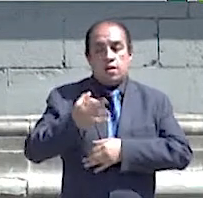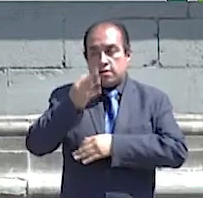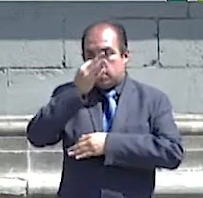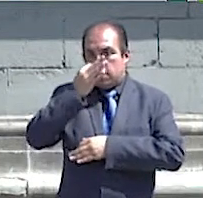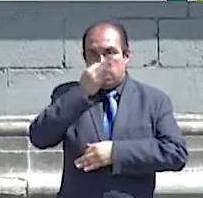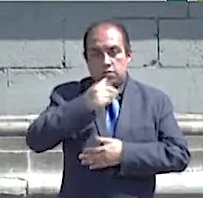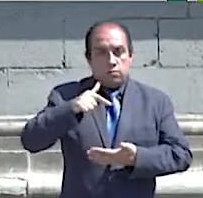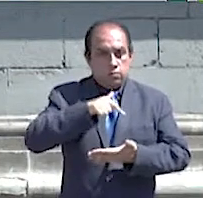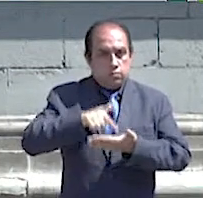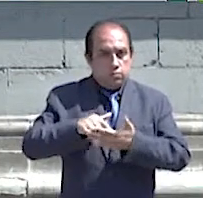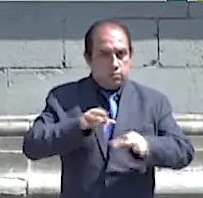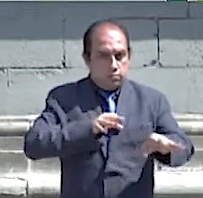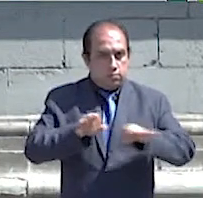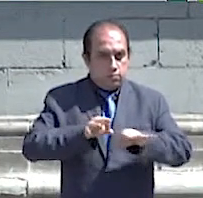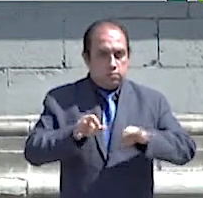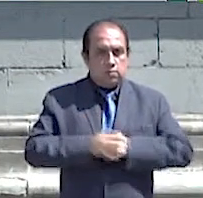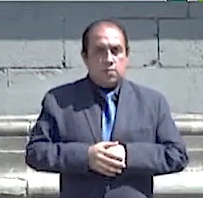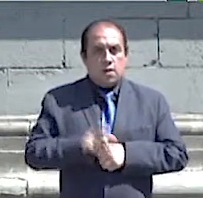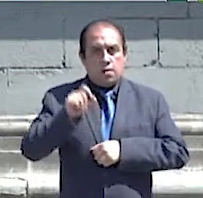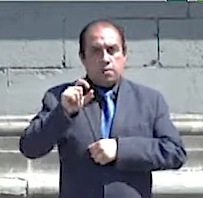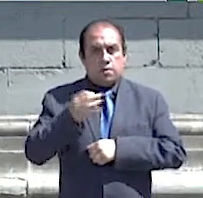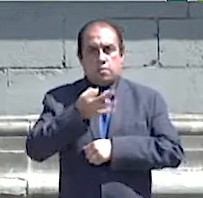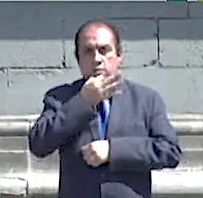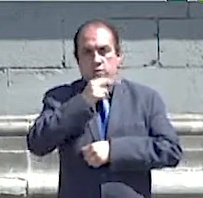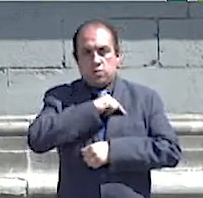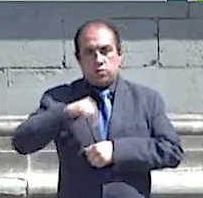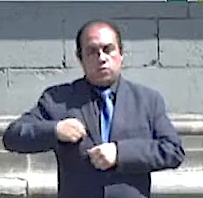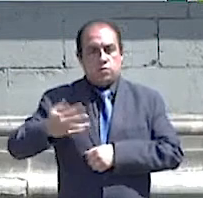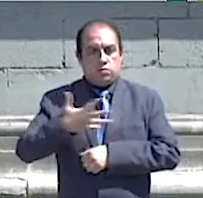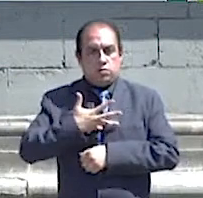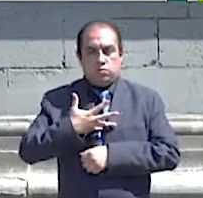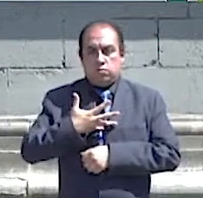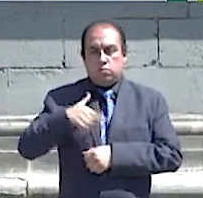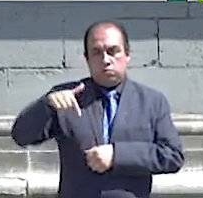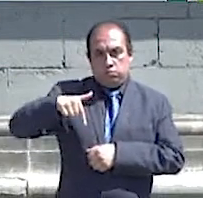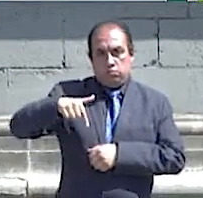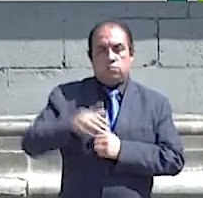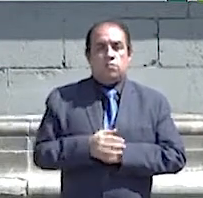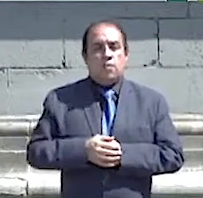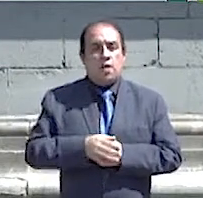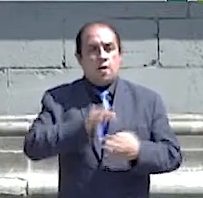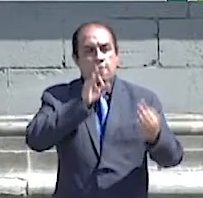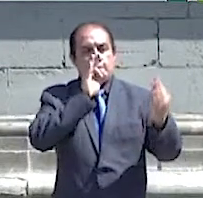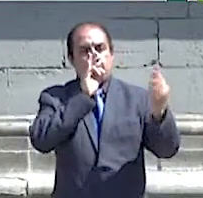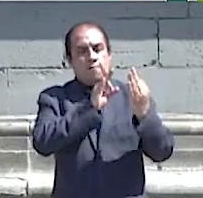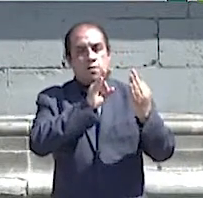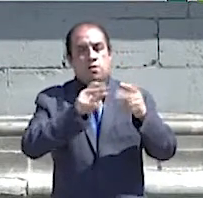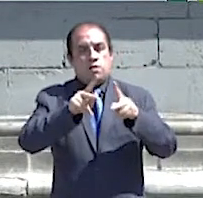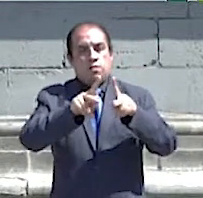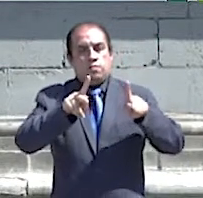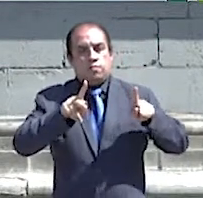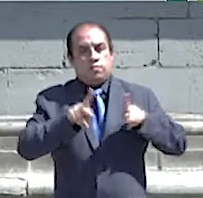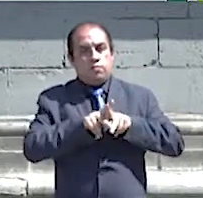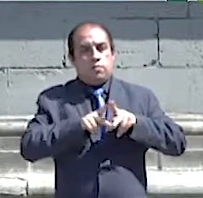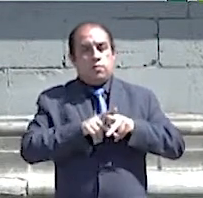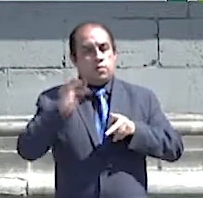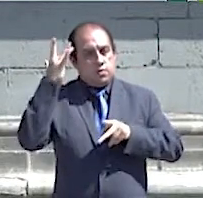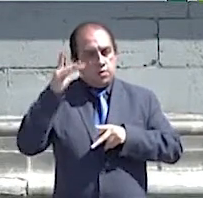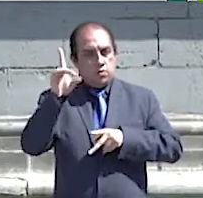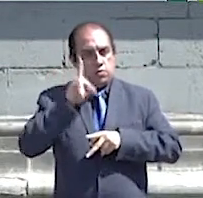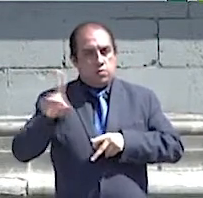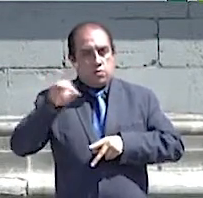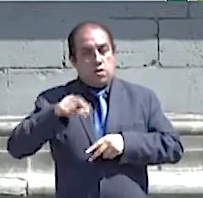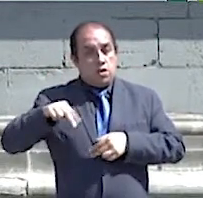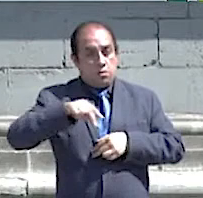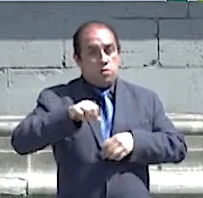los centros de trabajo. A 20 minutos de donde nos encontramos, enfrente de la Plaza de Santo Domingo, caminando en bici